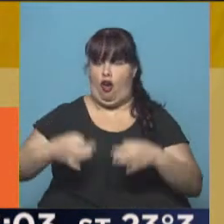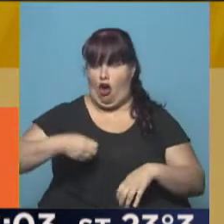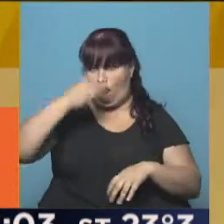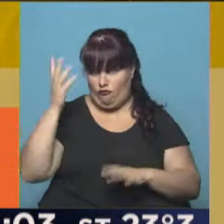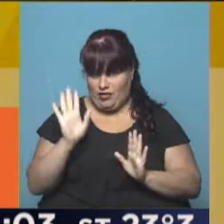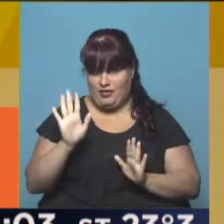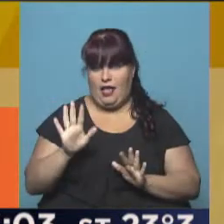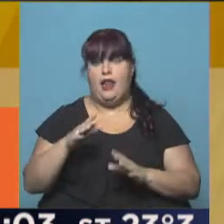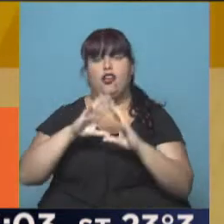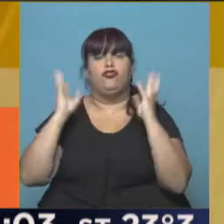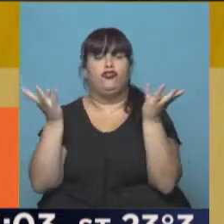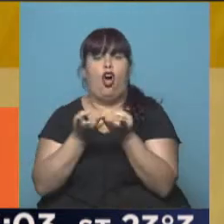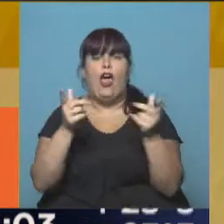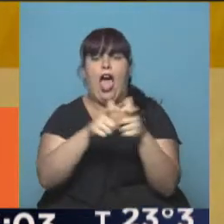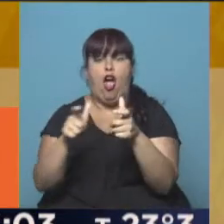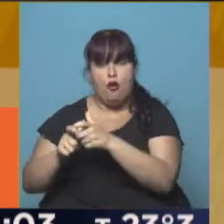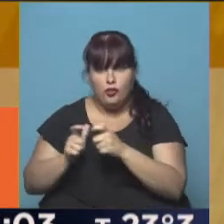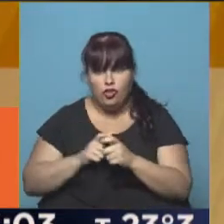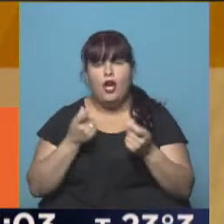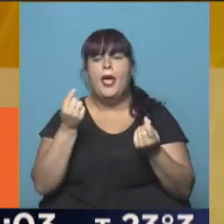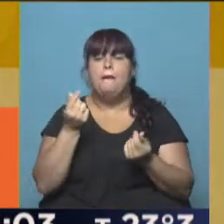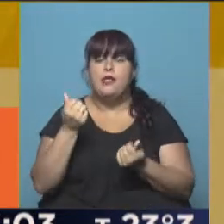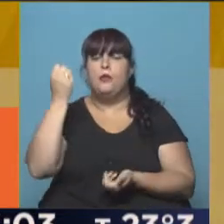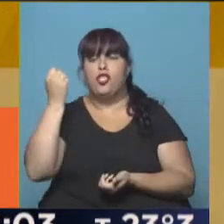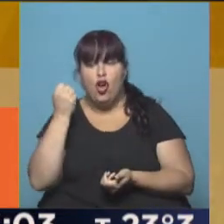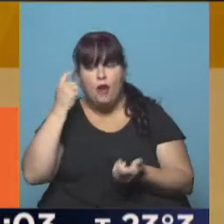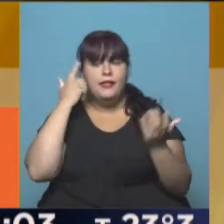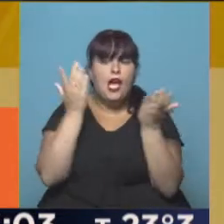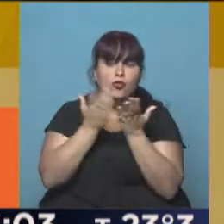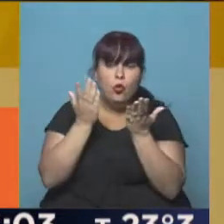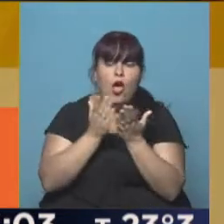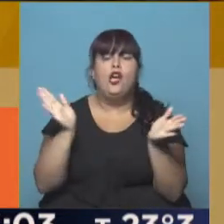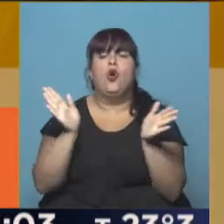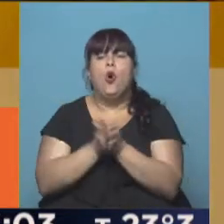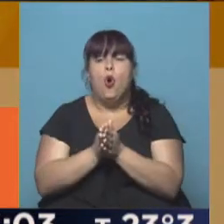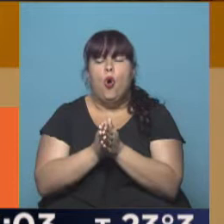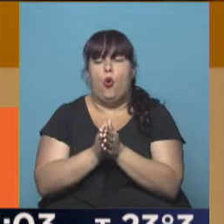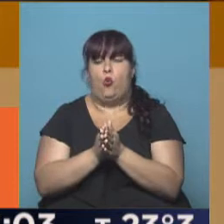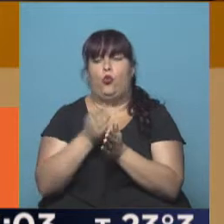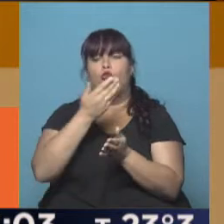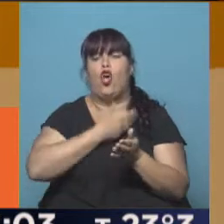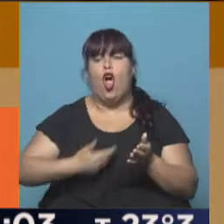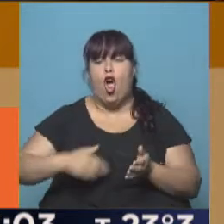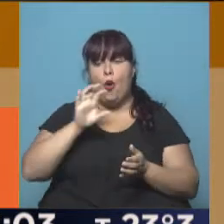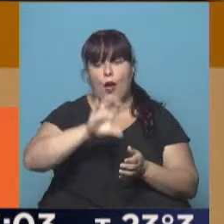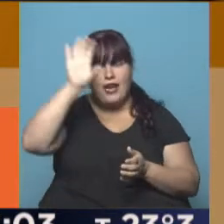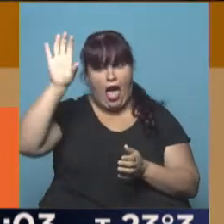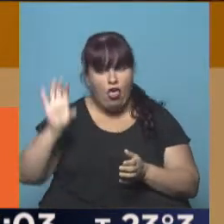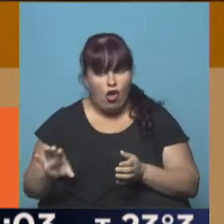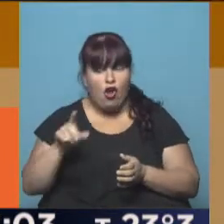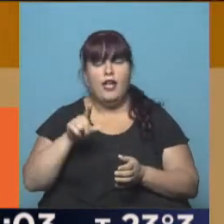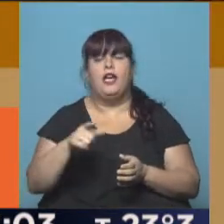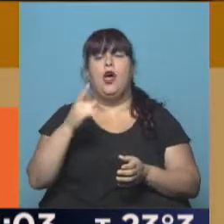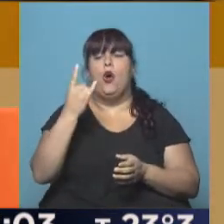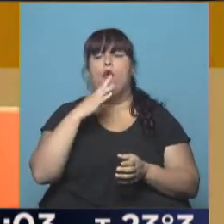formal que es el plenario de Comisión de Presupuesto y Hacienda, analizando junto con los gobernadores provinciales,